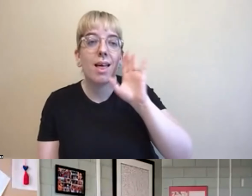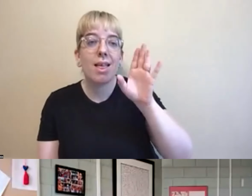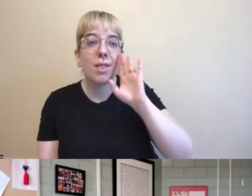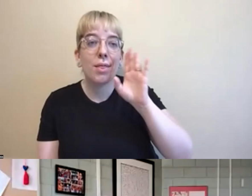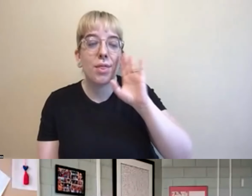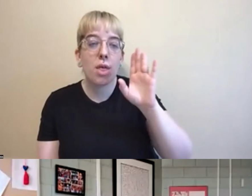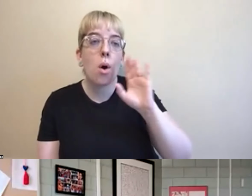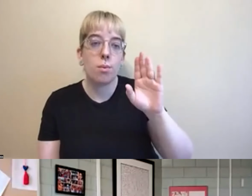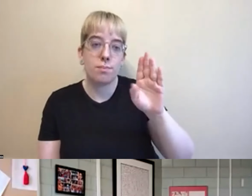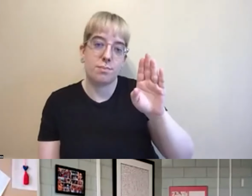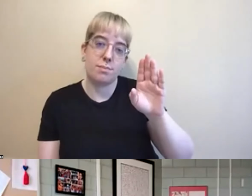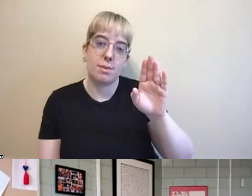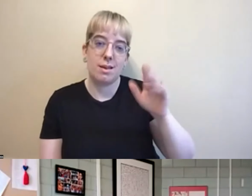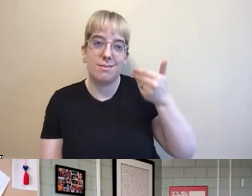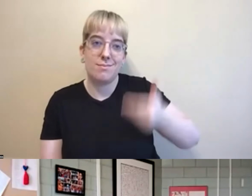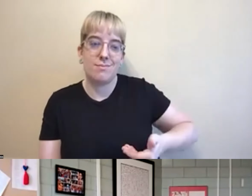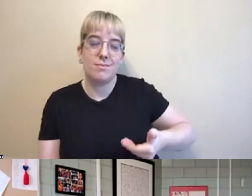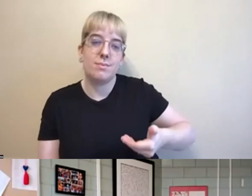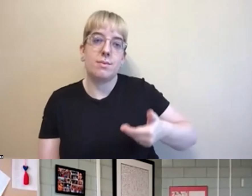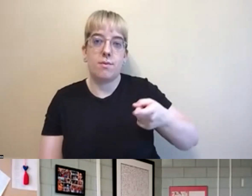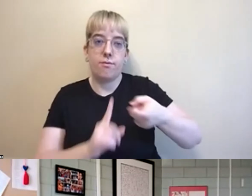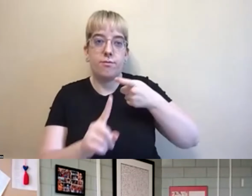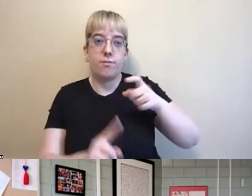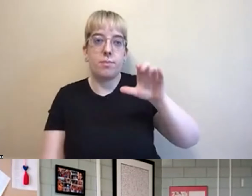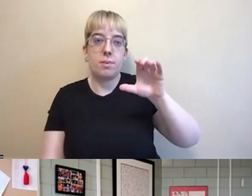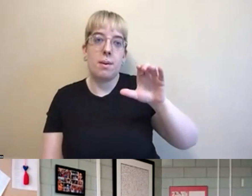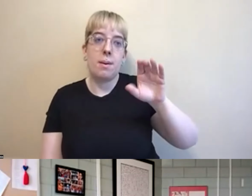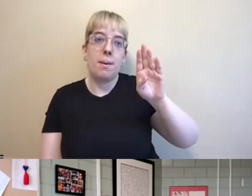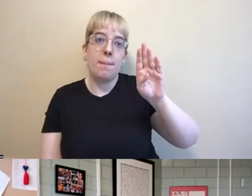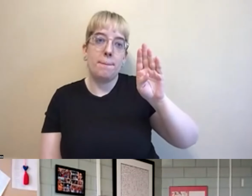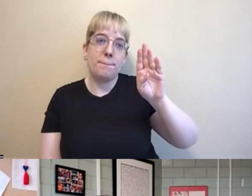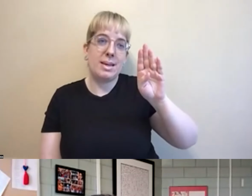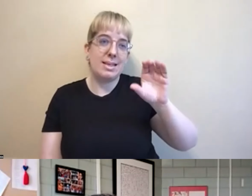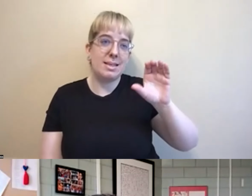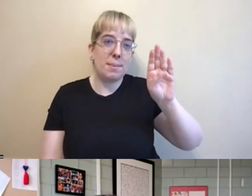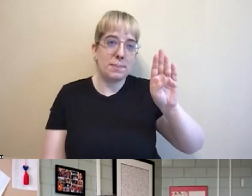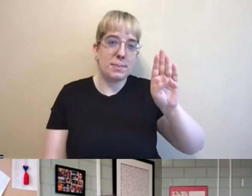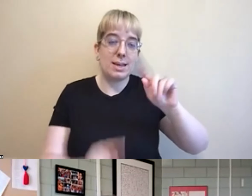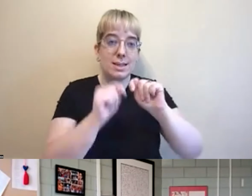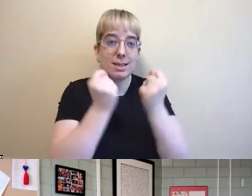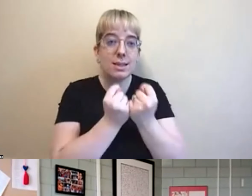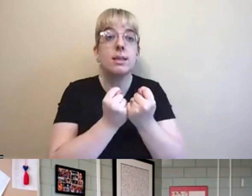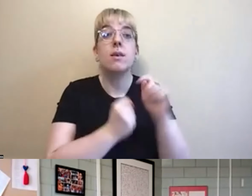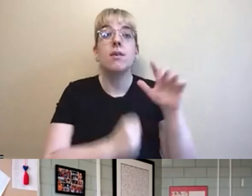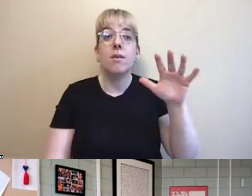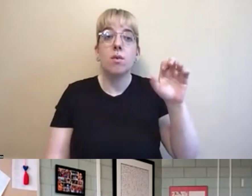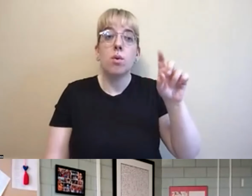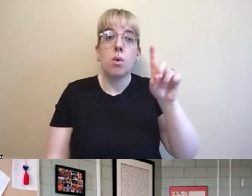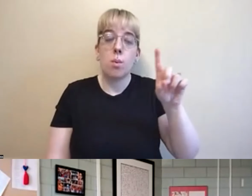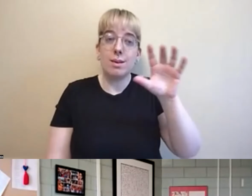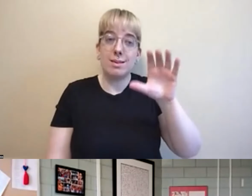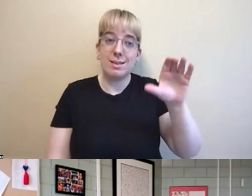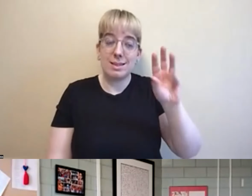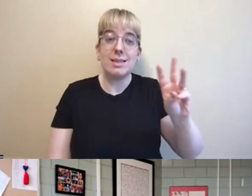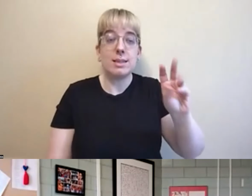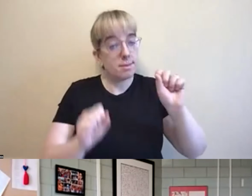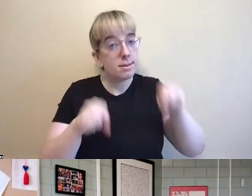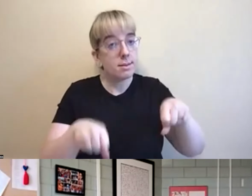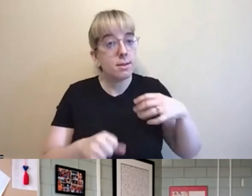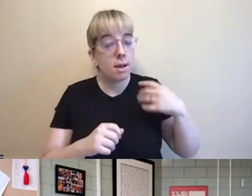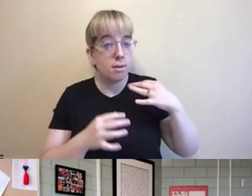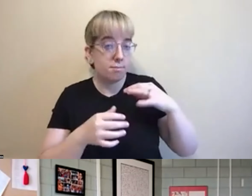BACP. Carla Álvarez. 501c6s are eligible to apply. Sí, son elegibles en